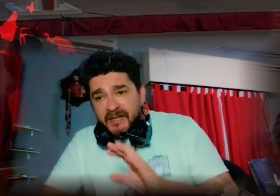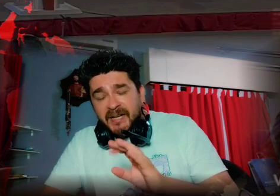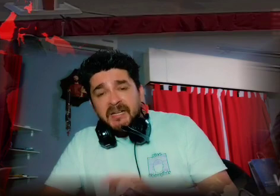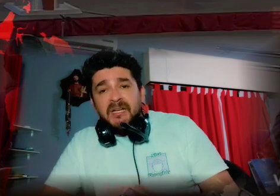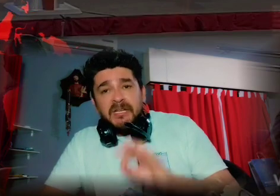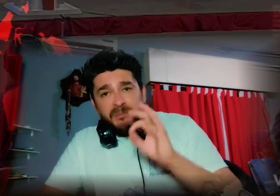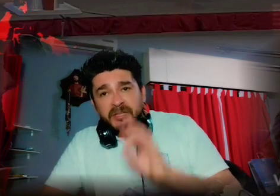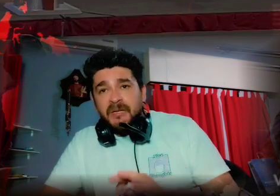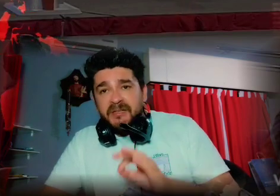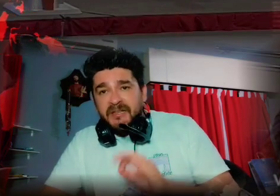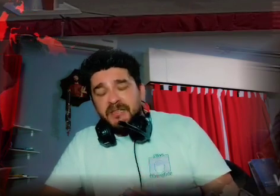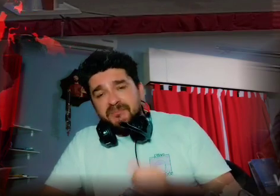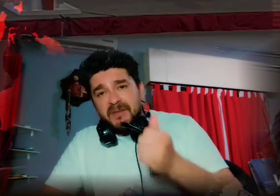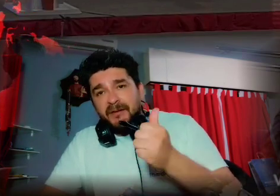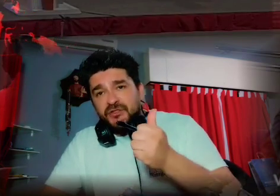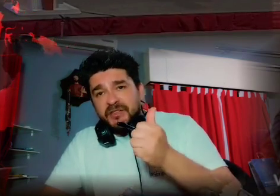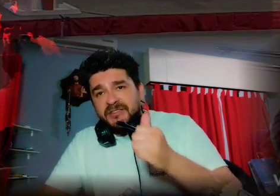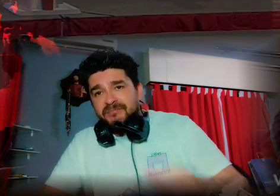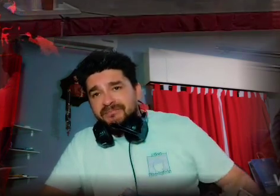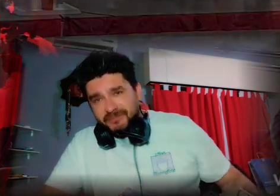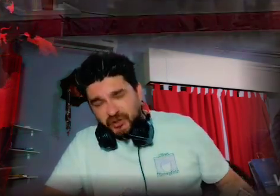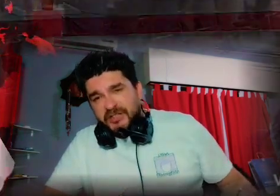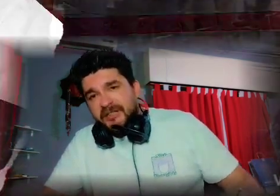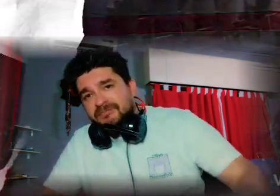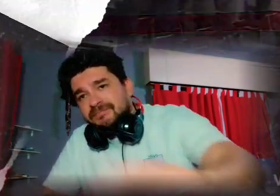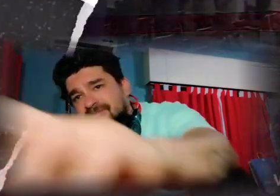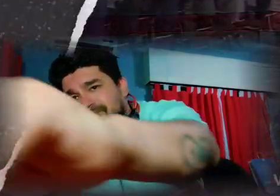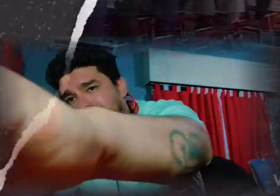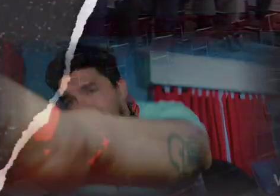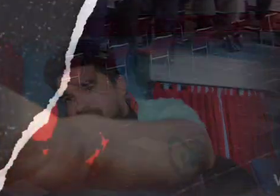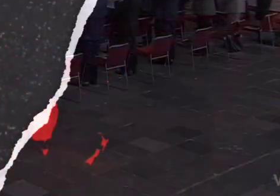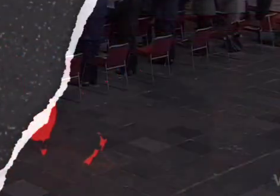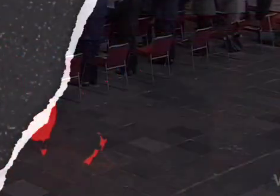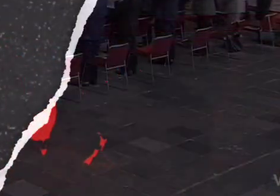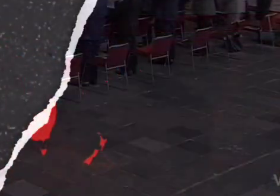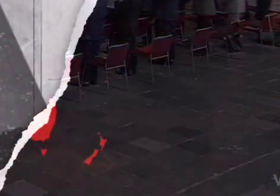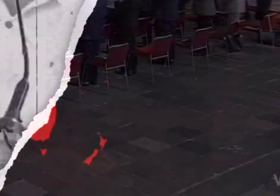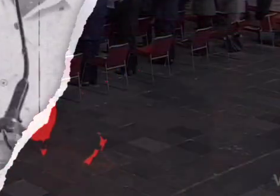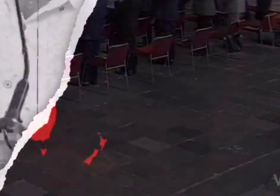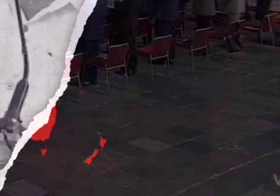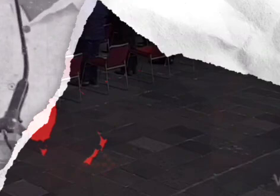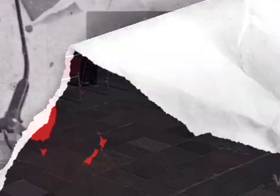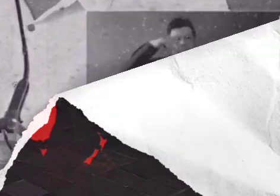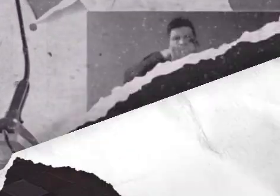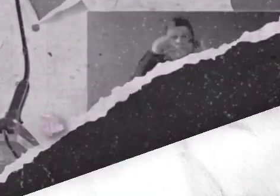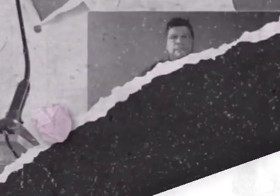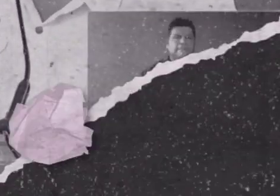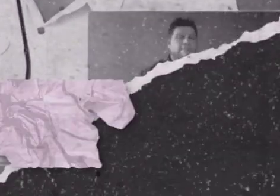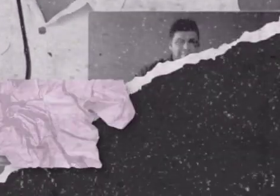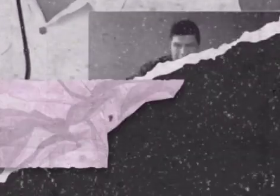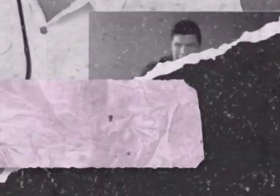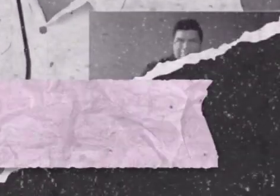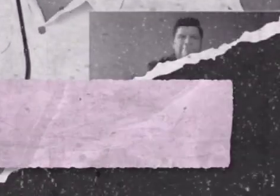por este canal y por esta amistad. Abrazo, gente. Se los quiere. ¡Viva México!